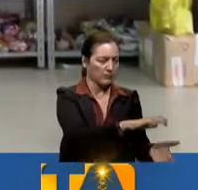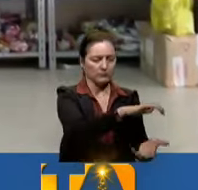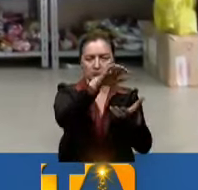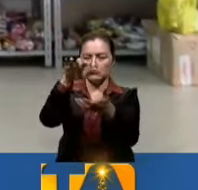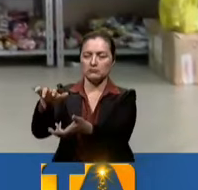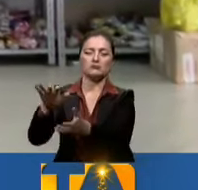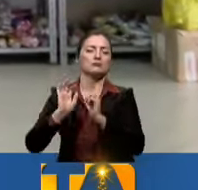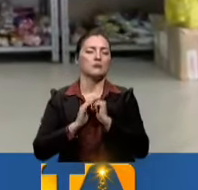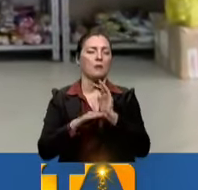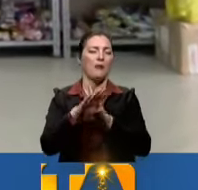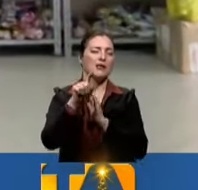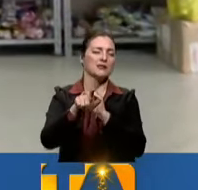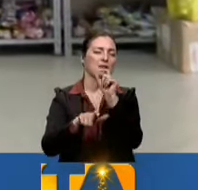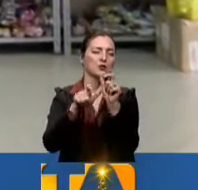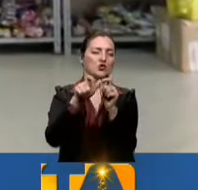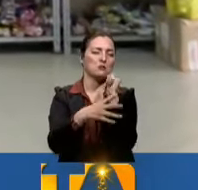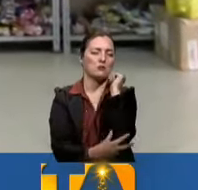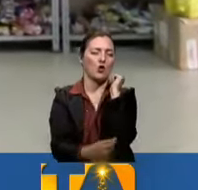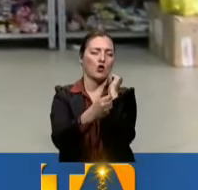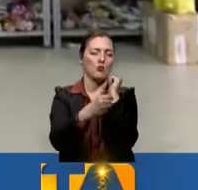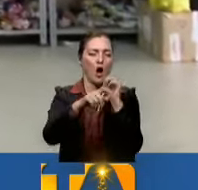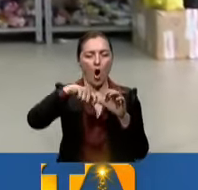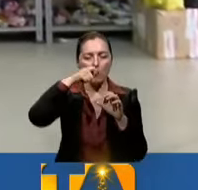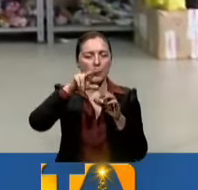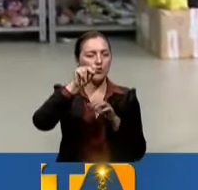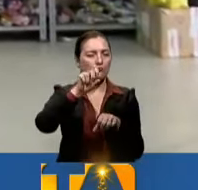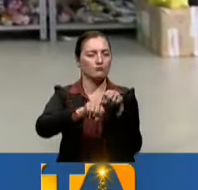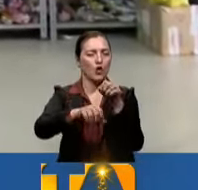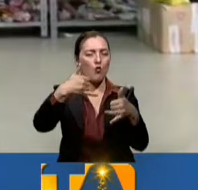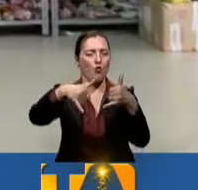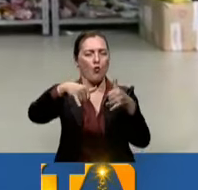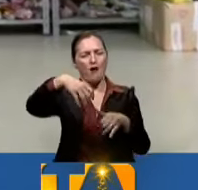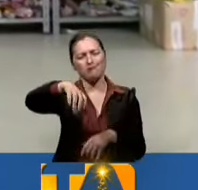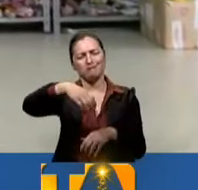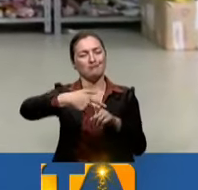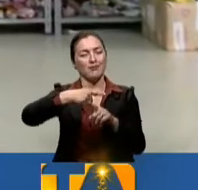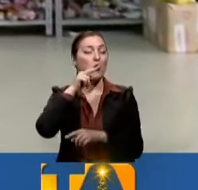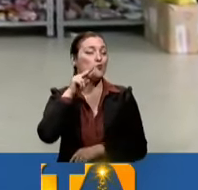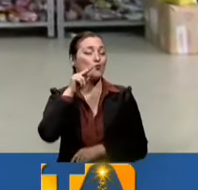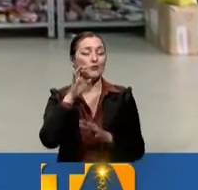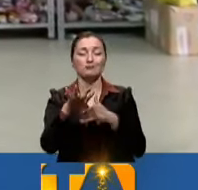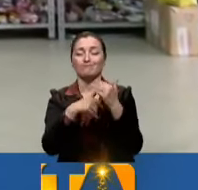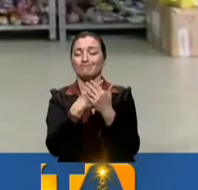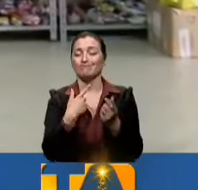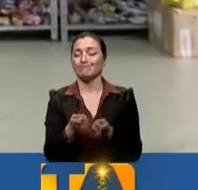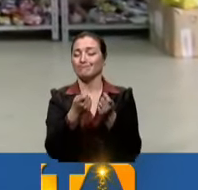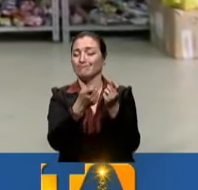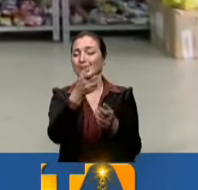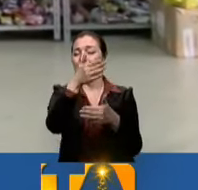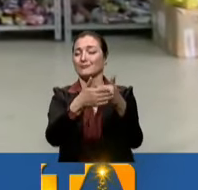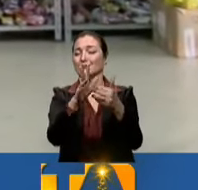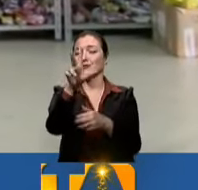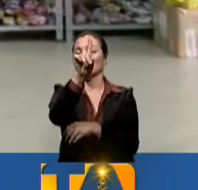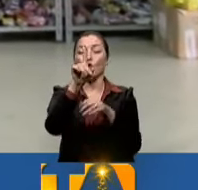más lo necesiten ahora mismo, así que ya lo sabe, alimentos no perecibles, juguetes, caramelos, usted podrá hacer esta entrega hasta el